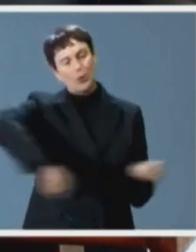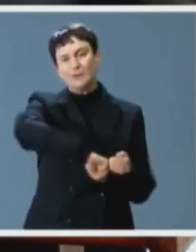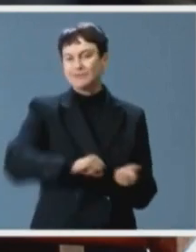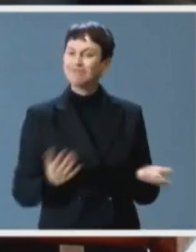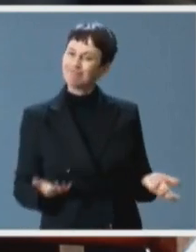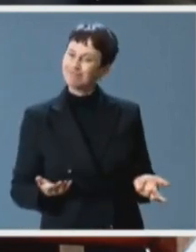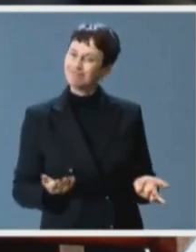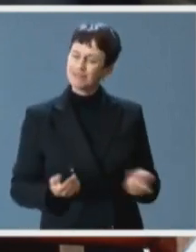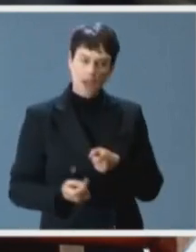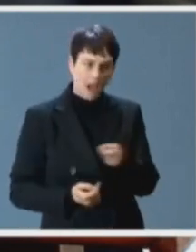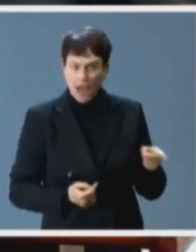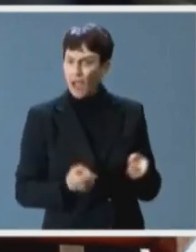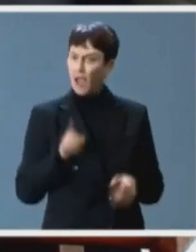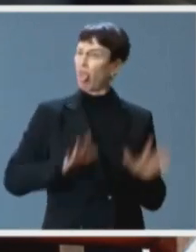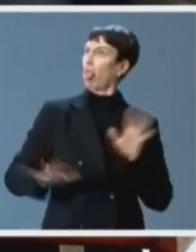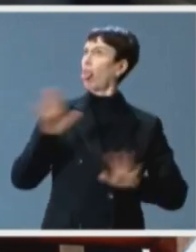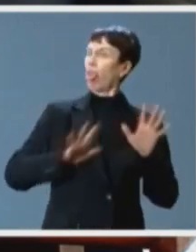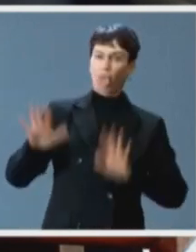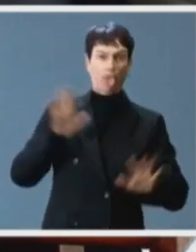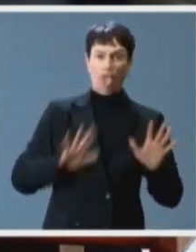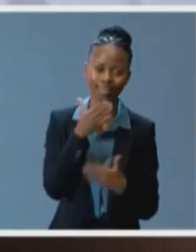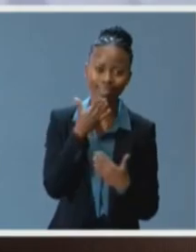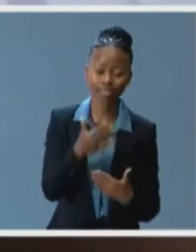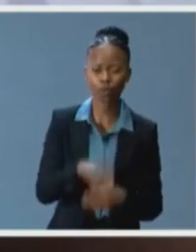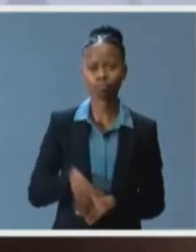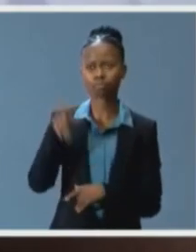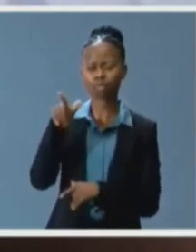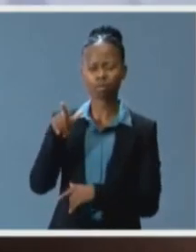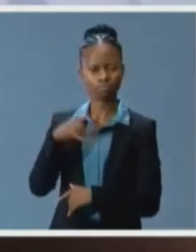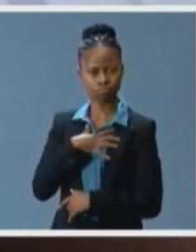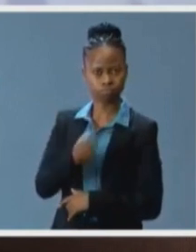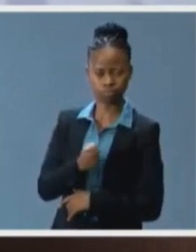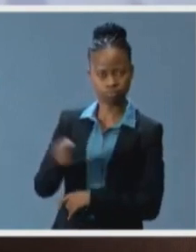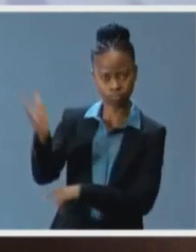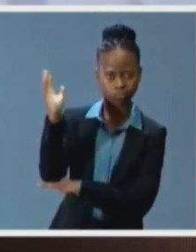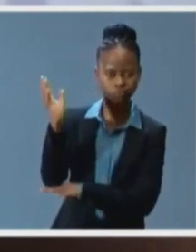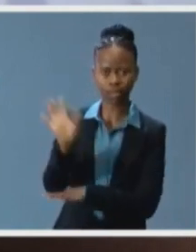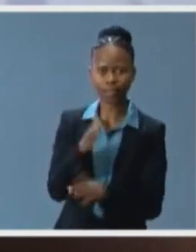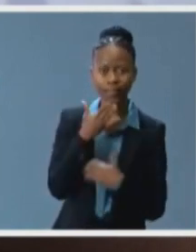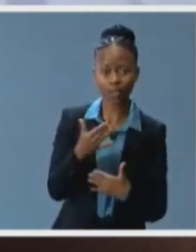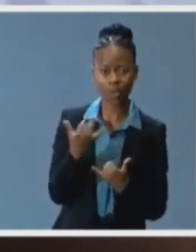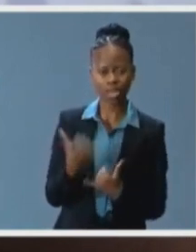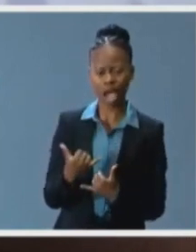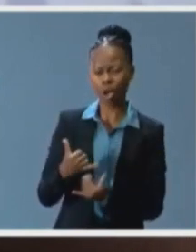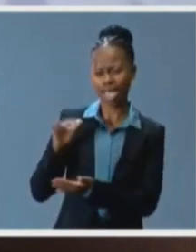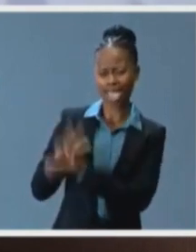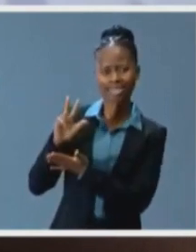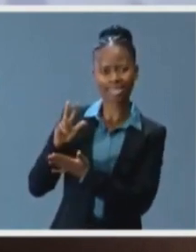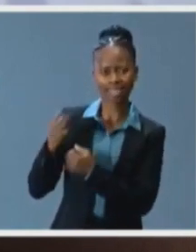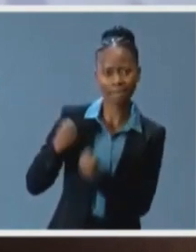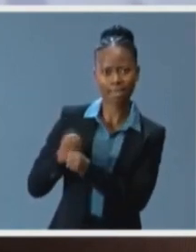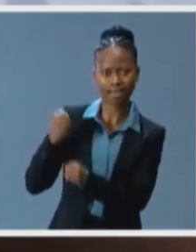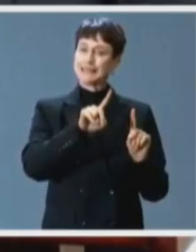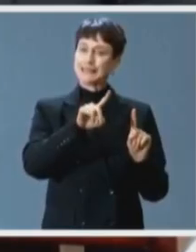para el desarrollo en estos tiempos peligrosos en un discurso con motivo del 102 aniversario del nacimiento de